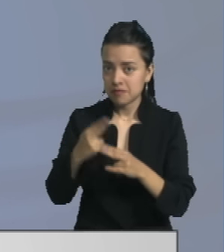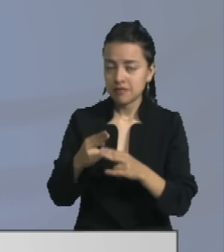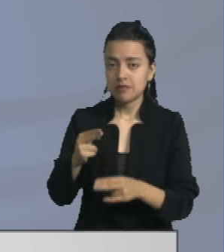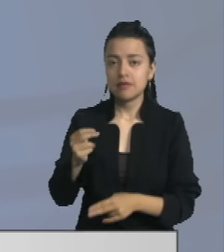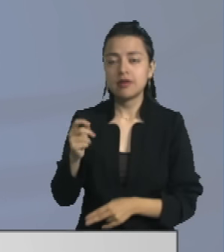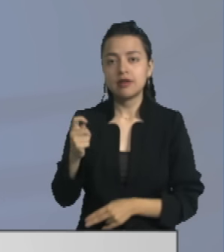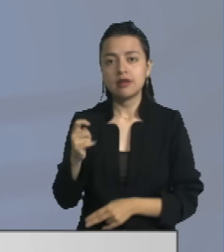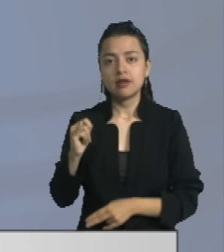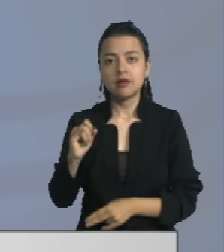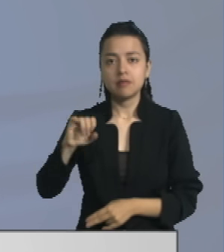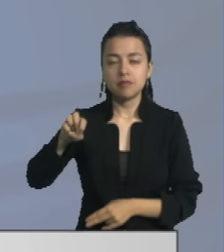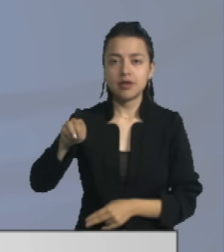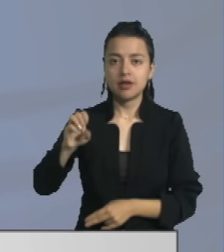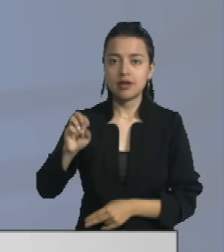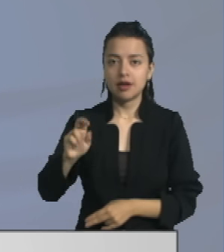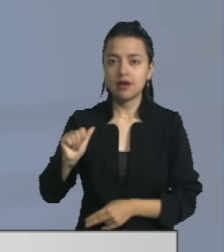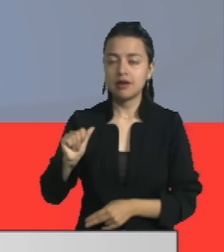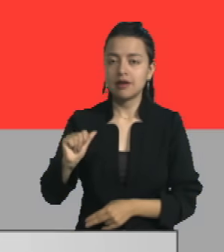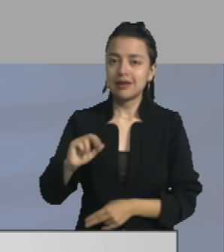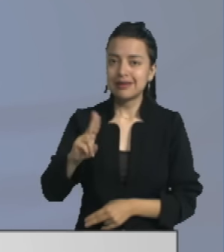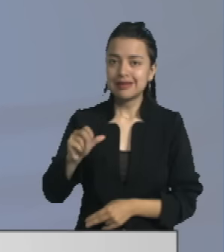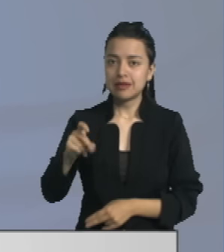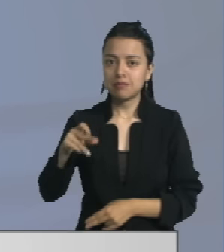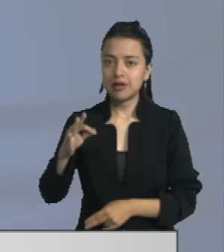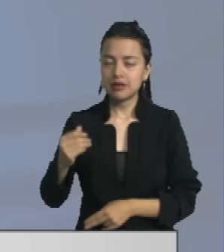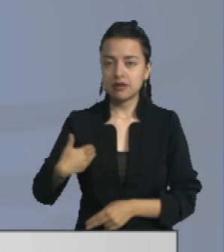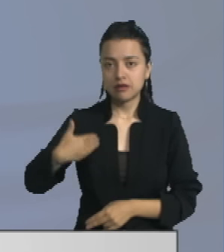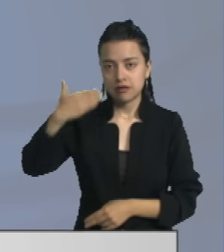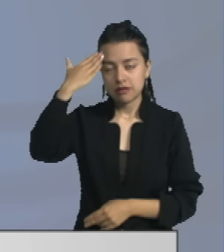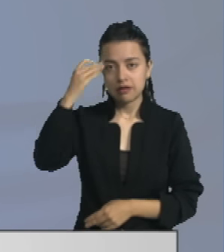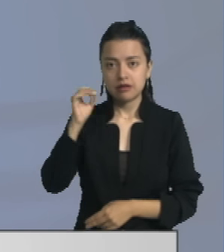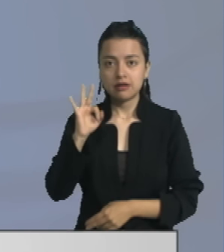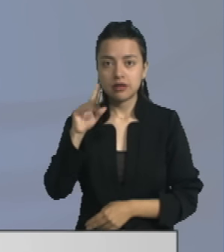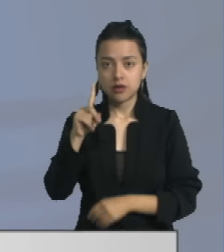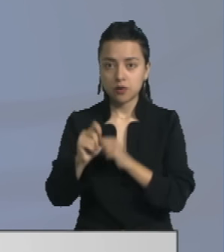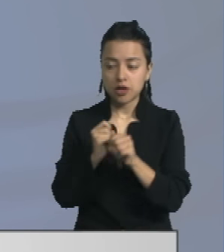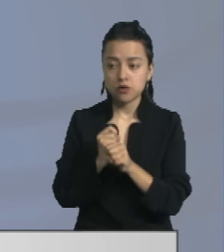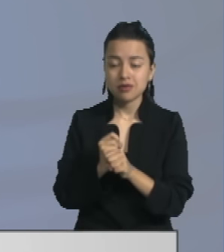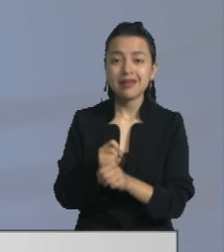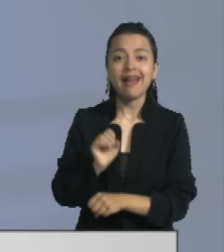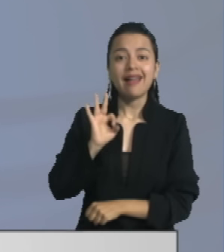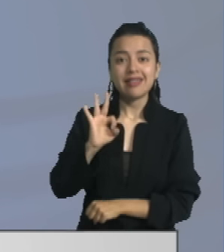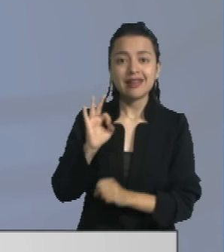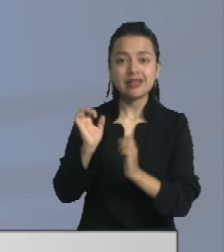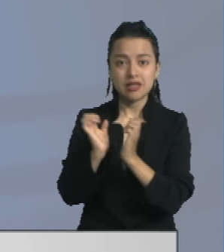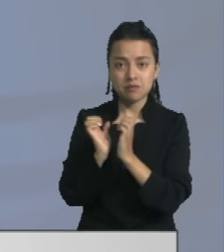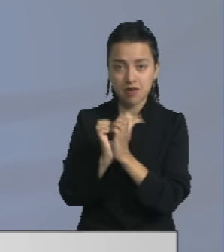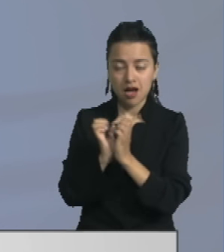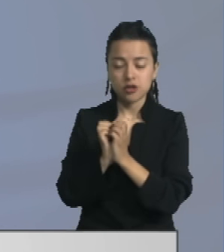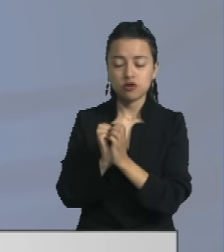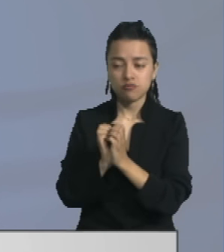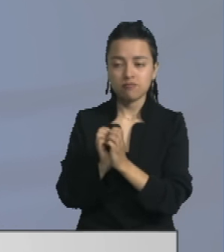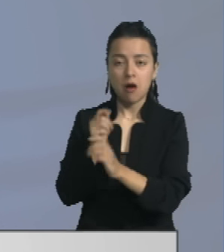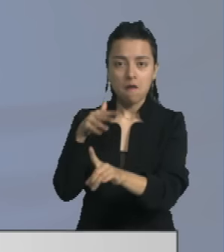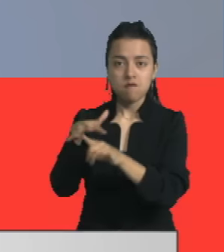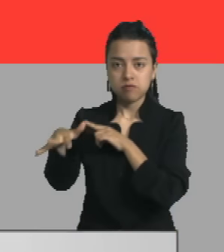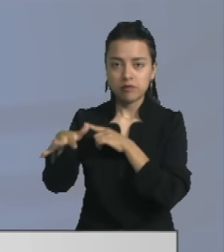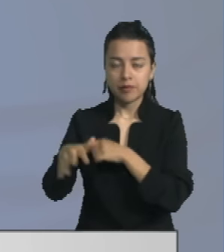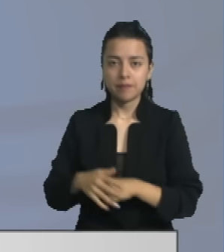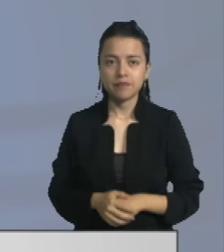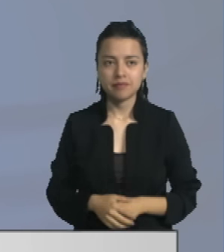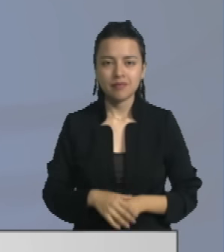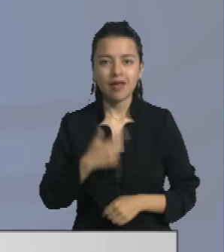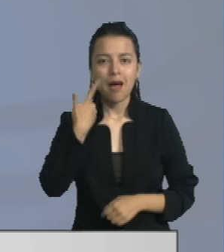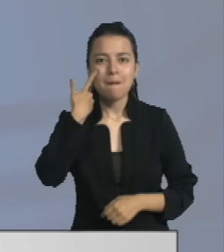Zapata rueda de 31 años quien fue atacada el 3 de mayo las autoridades señalan a su expareja de